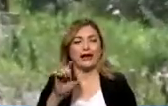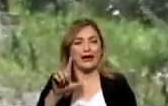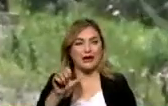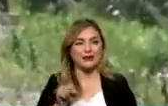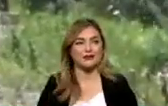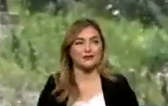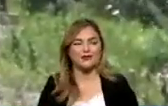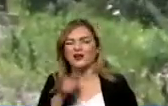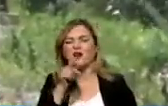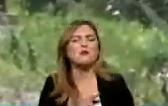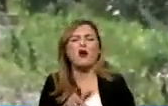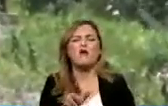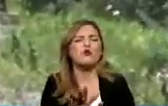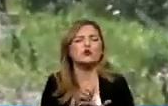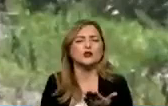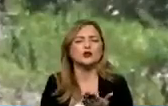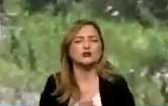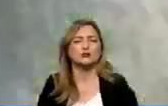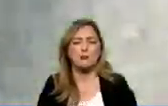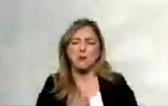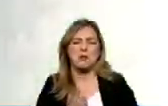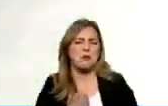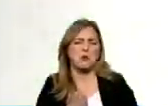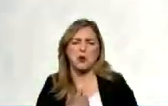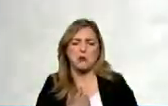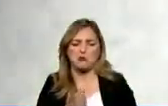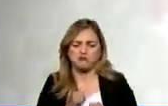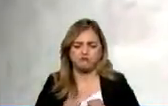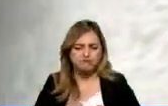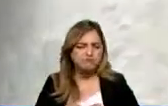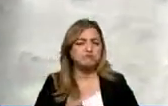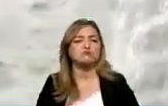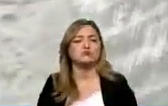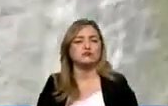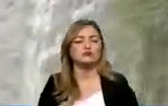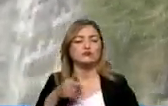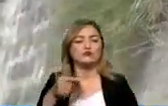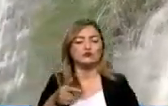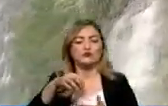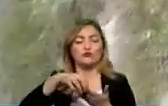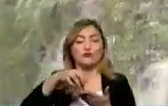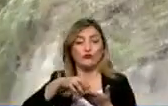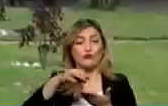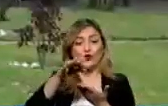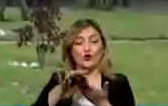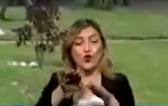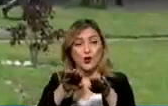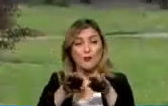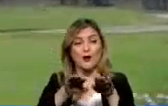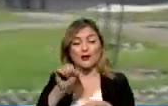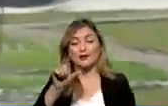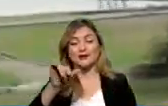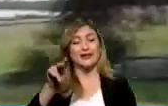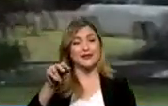financiamiento de este proyecto ha sido por autogestión su próxima parada es en la parroquia salinas perteneciente al cantón ibarra y